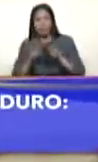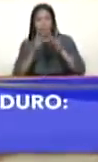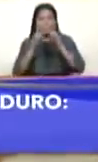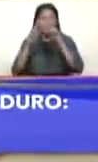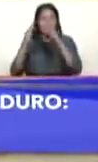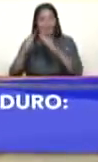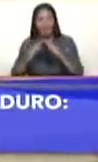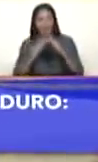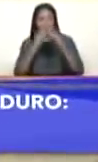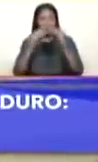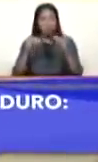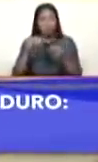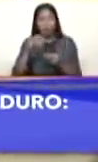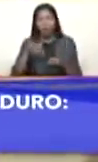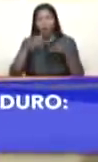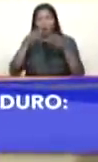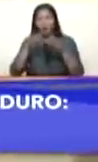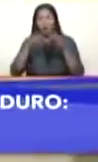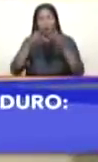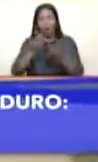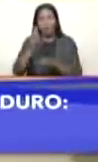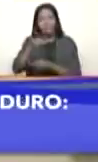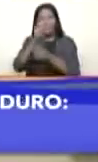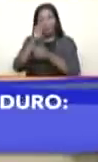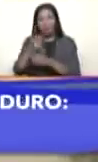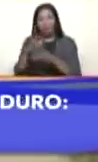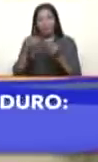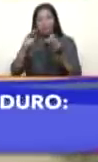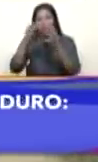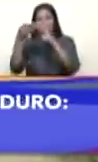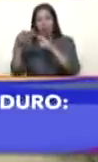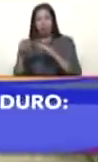pescadores, pescadoras de las comunidades.